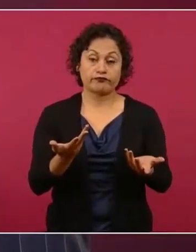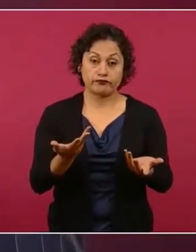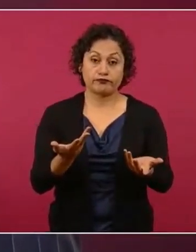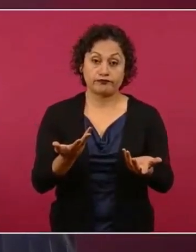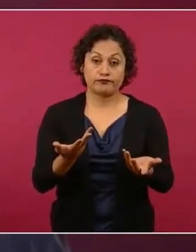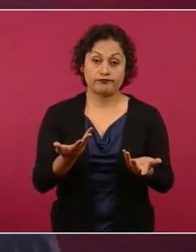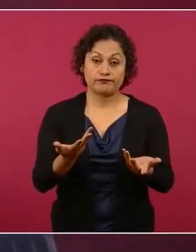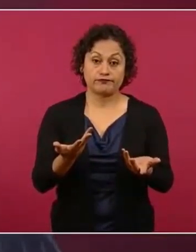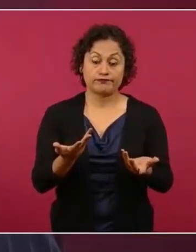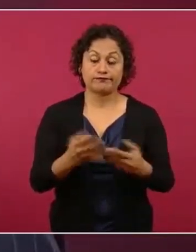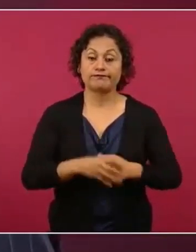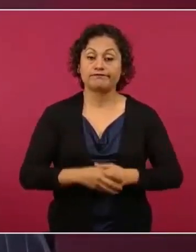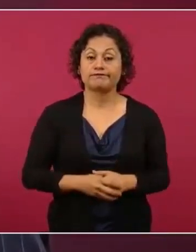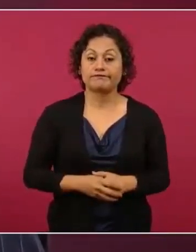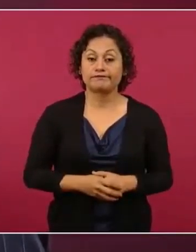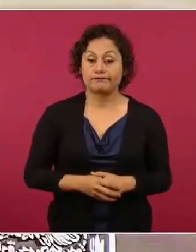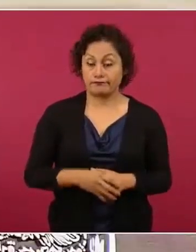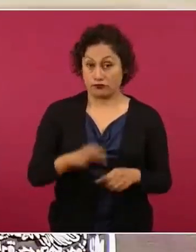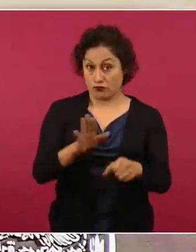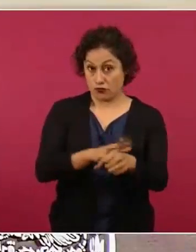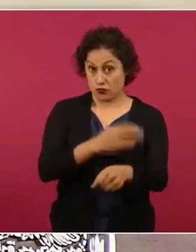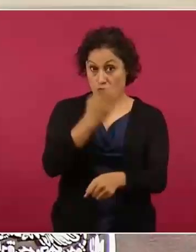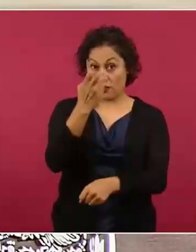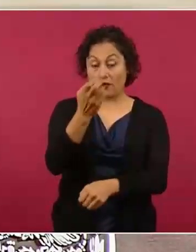para informar